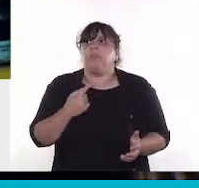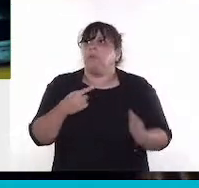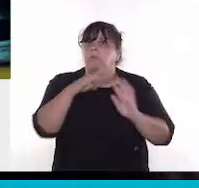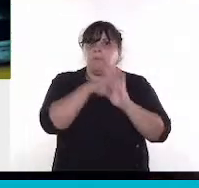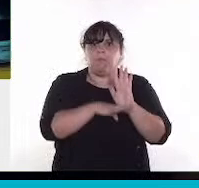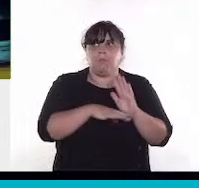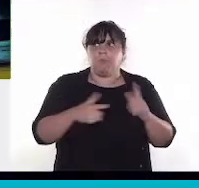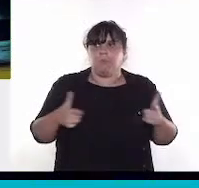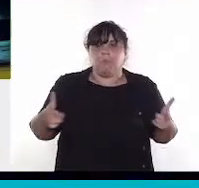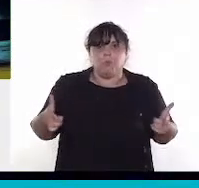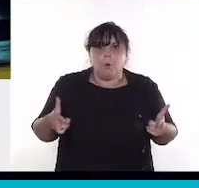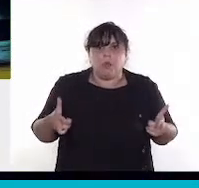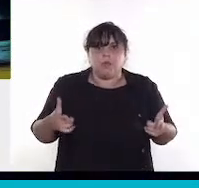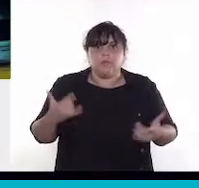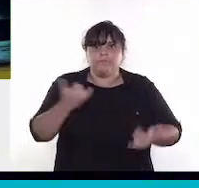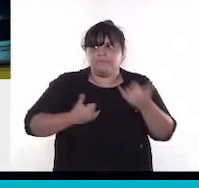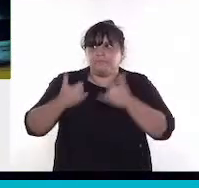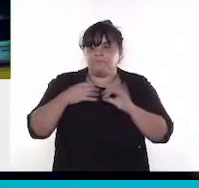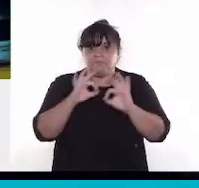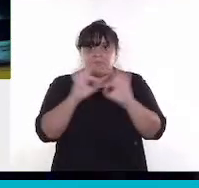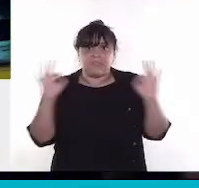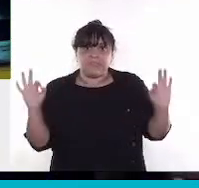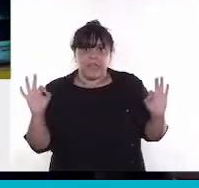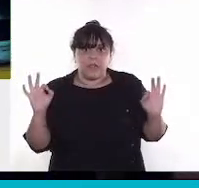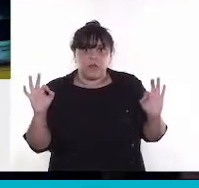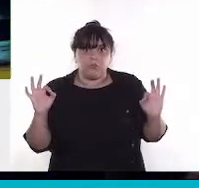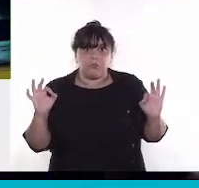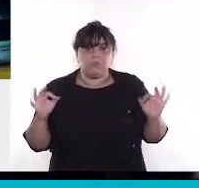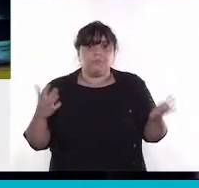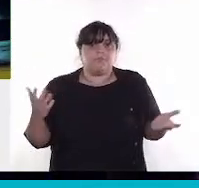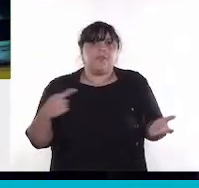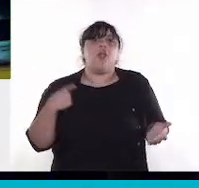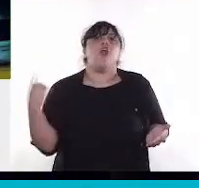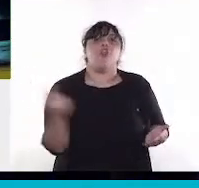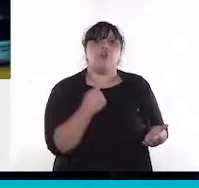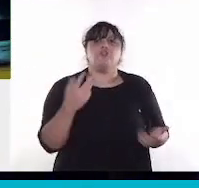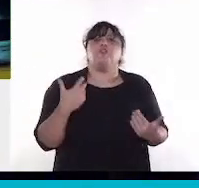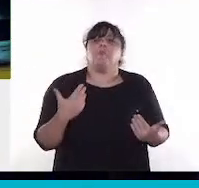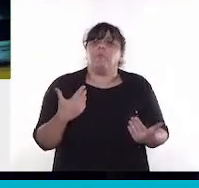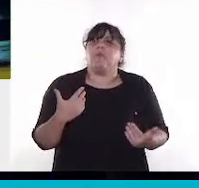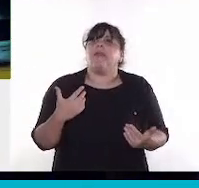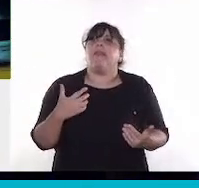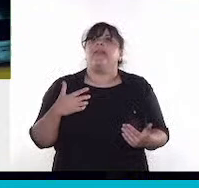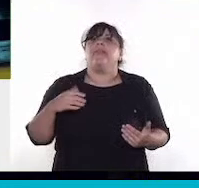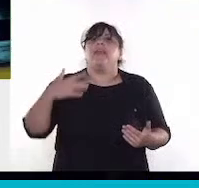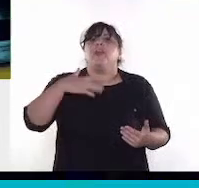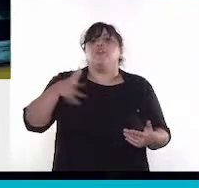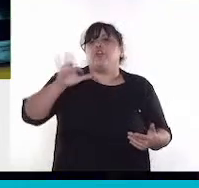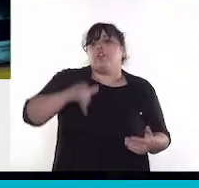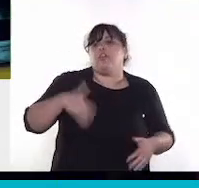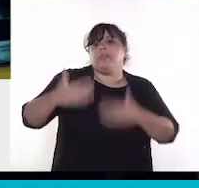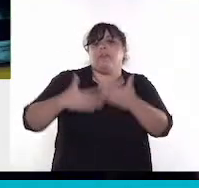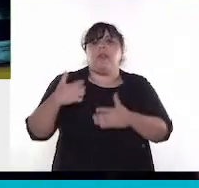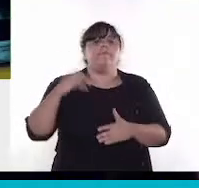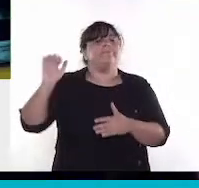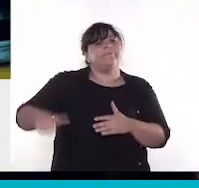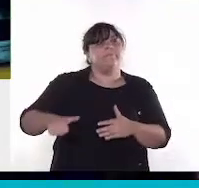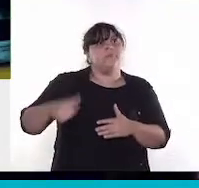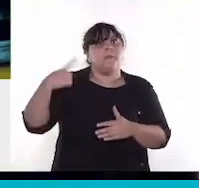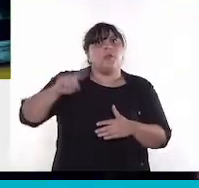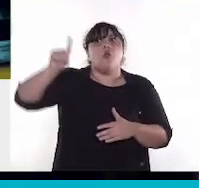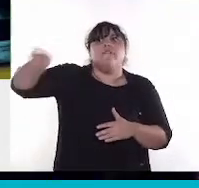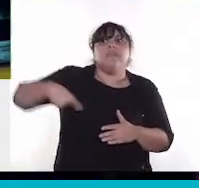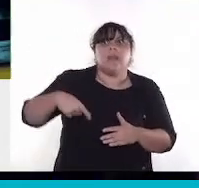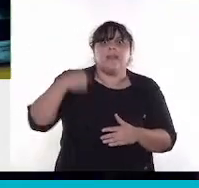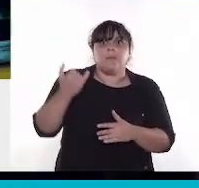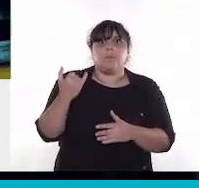sabemos. Como dijo Ayn Rand, podemos evadir la realidad, pero no podemos evadir las consecuencias de evadir la realidad.